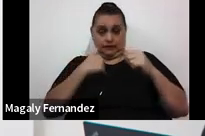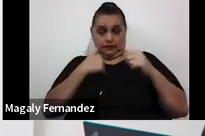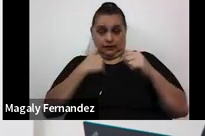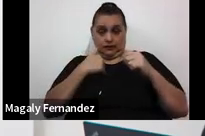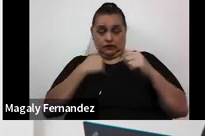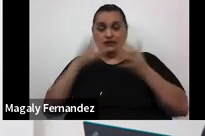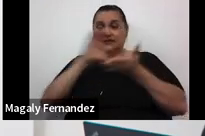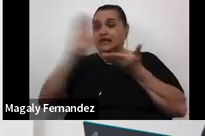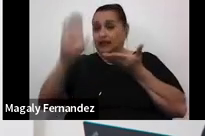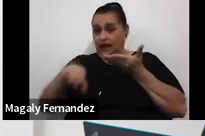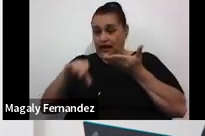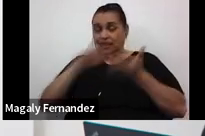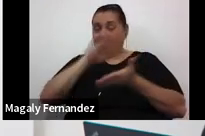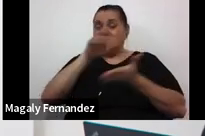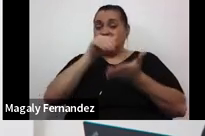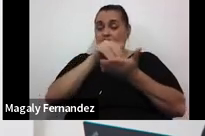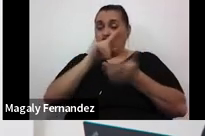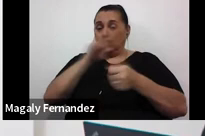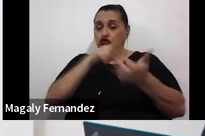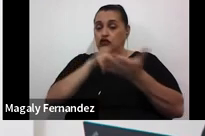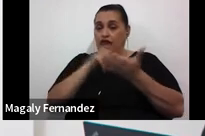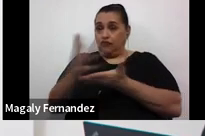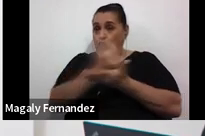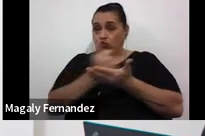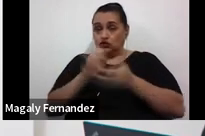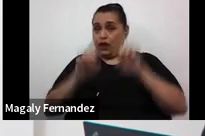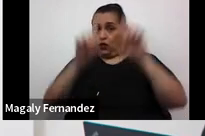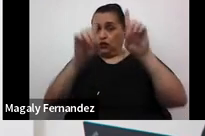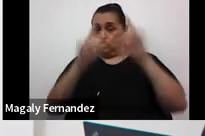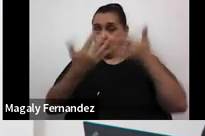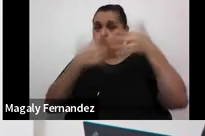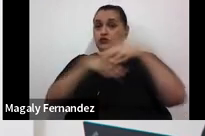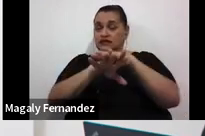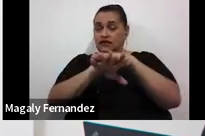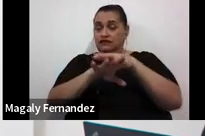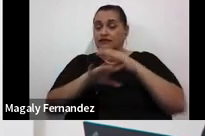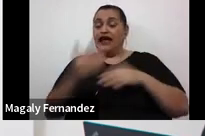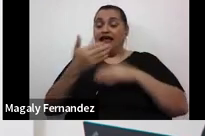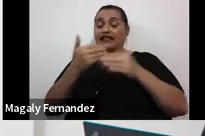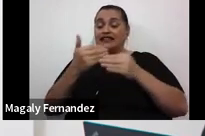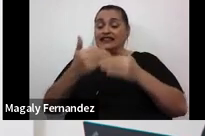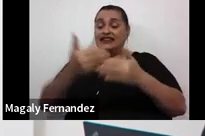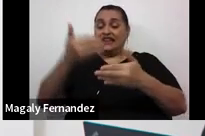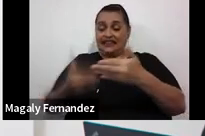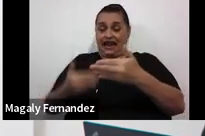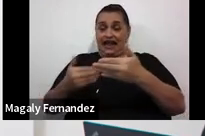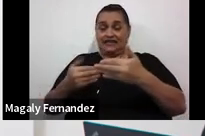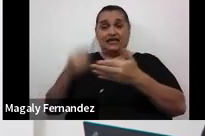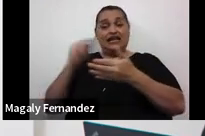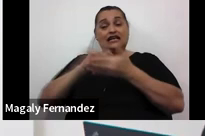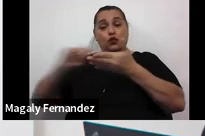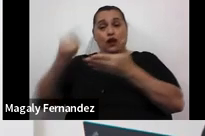cenaré que el Centro Nacional de recursos para la educación inclusiva este está detrás de la Centeno vuela y en